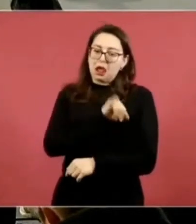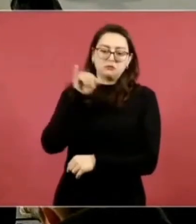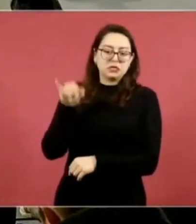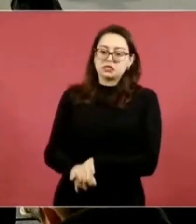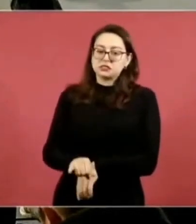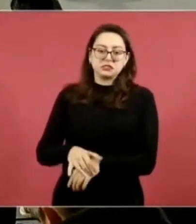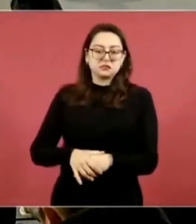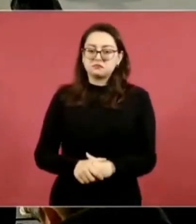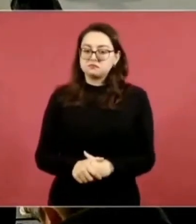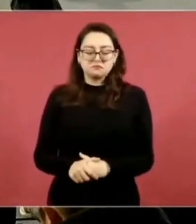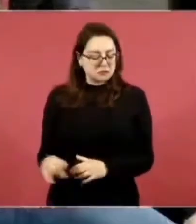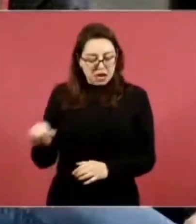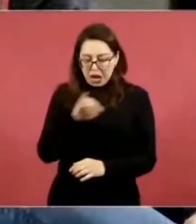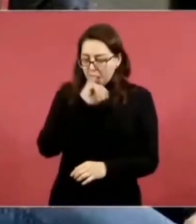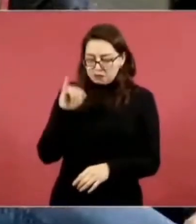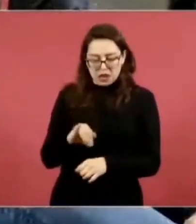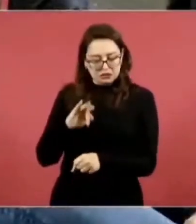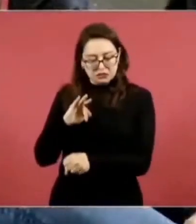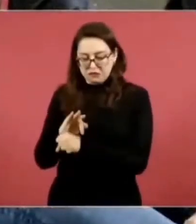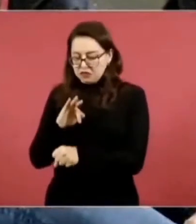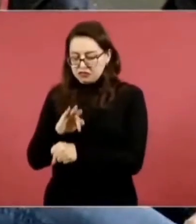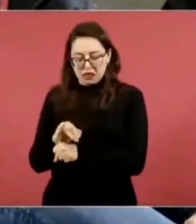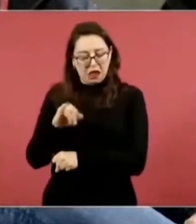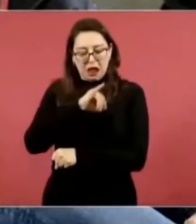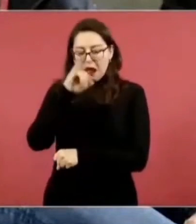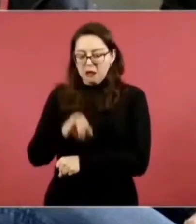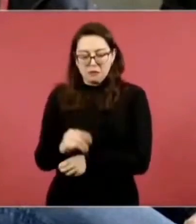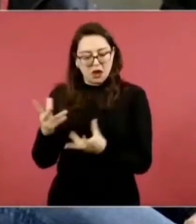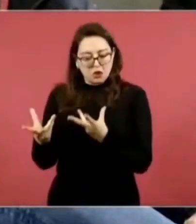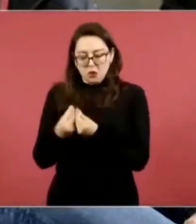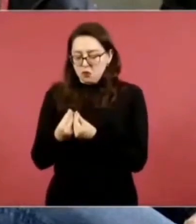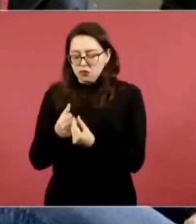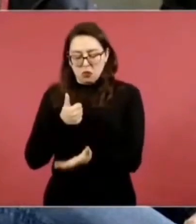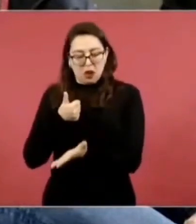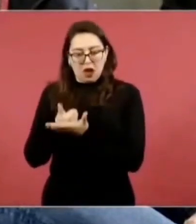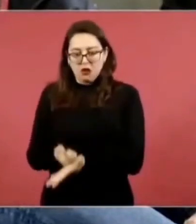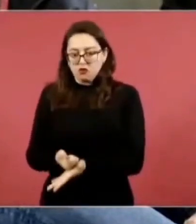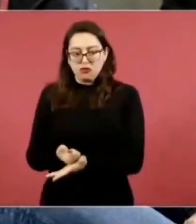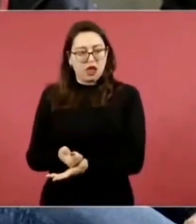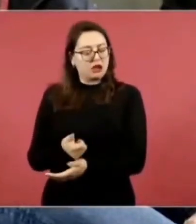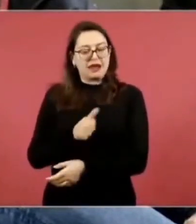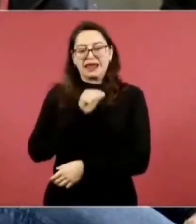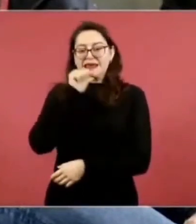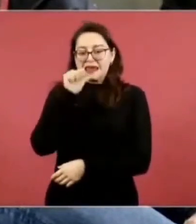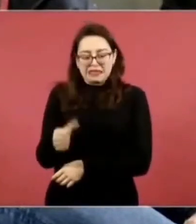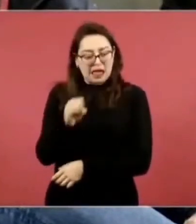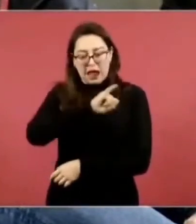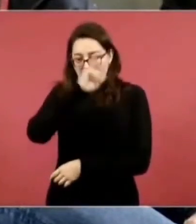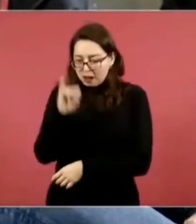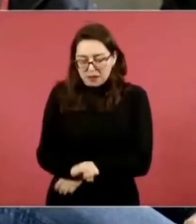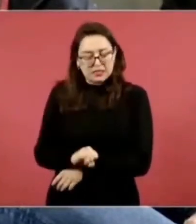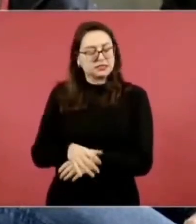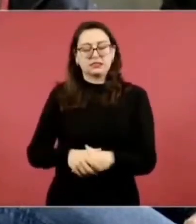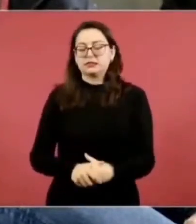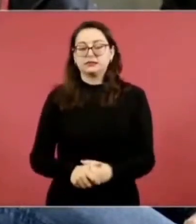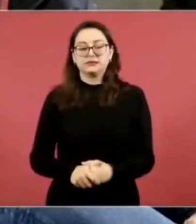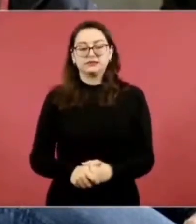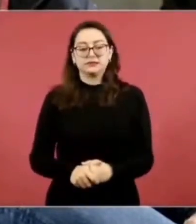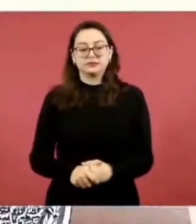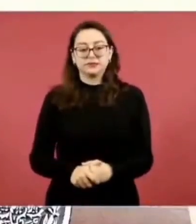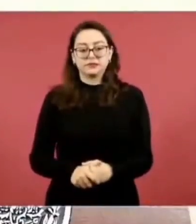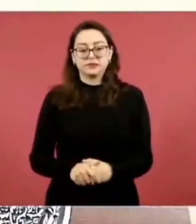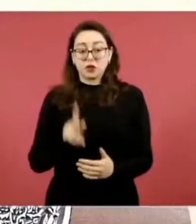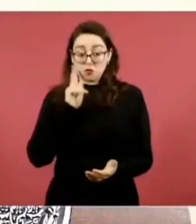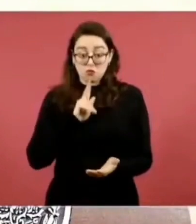con la desaparición de los normalistas de Ayotzinapa. Nunca, y es verificable ese dato,